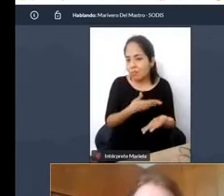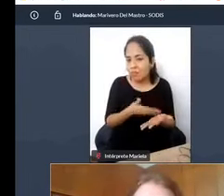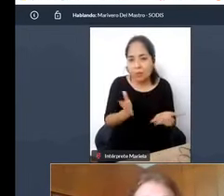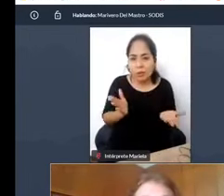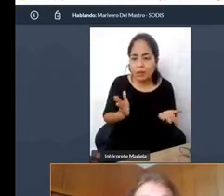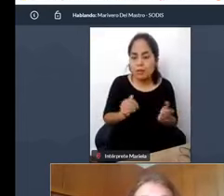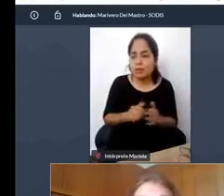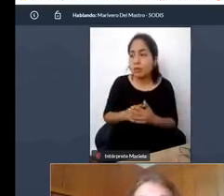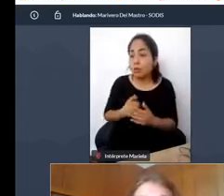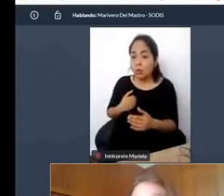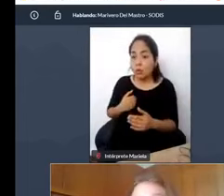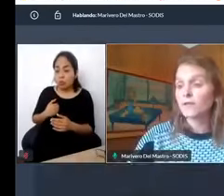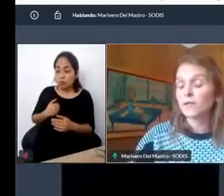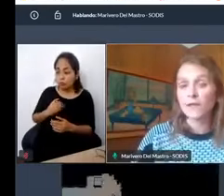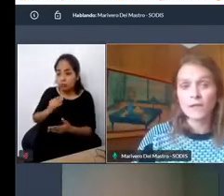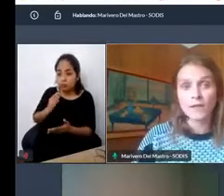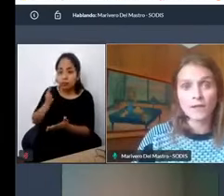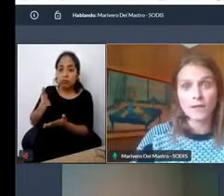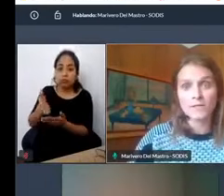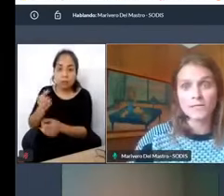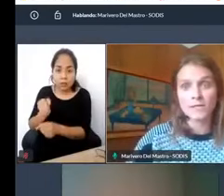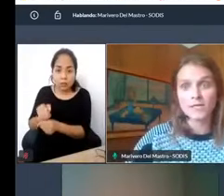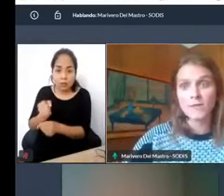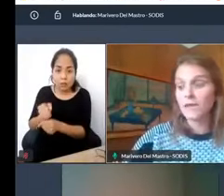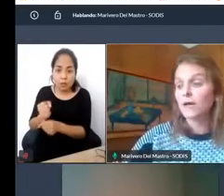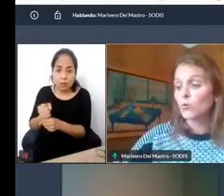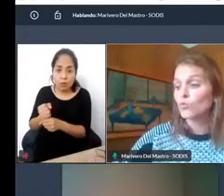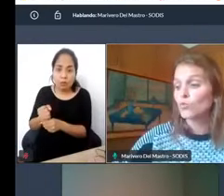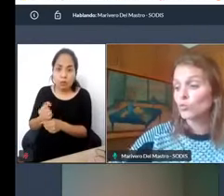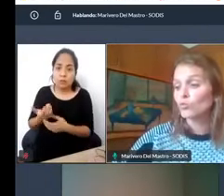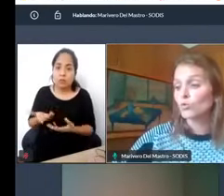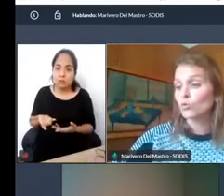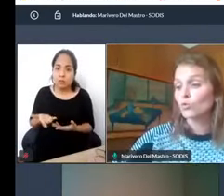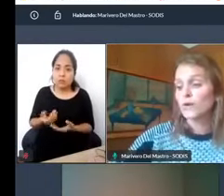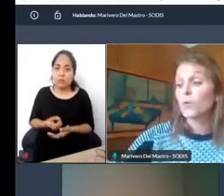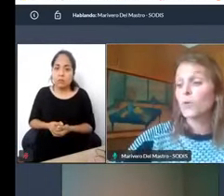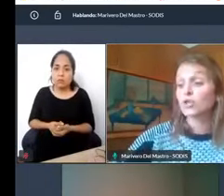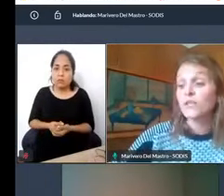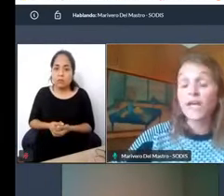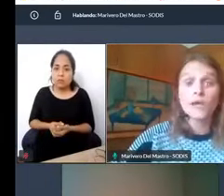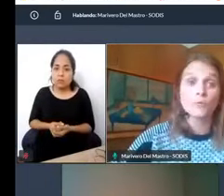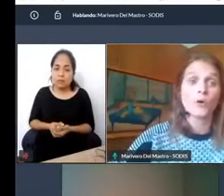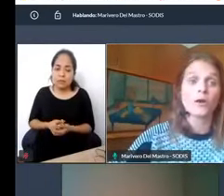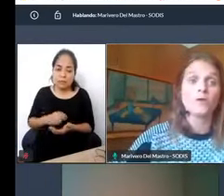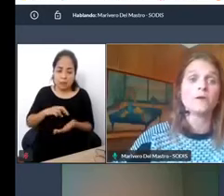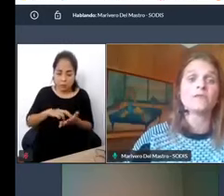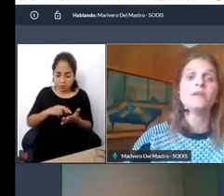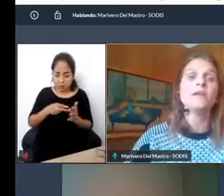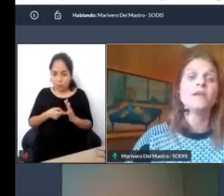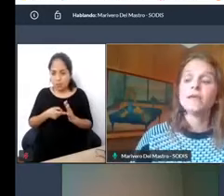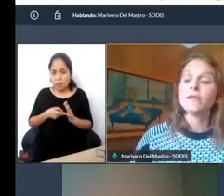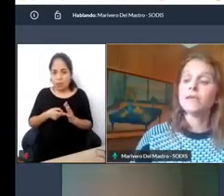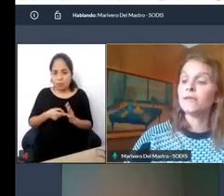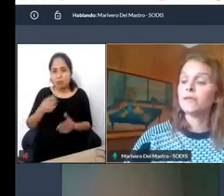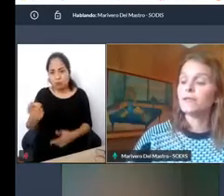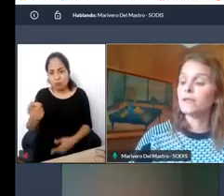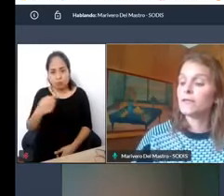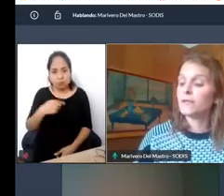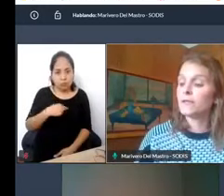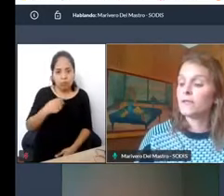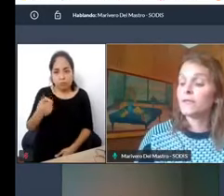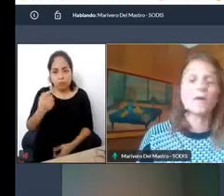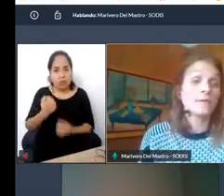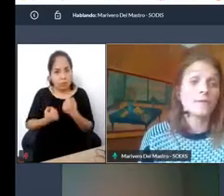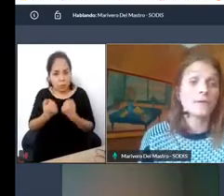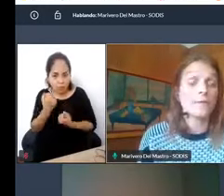un puesto de trabajo que implica, en cierta medida, un transporte diario, probablemente, y